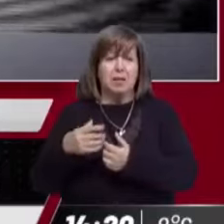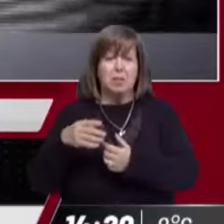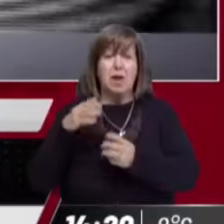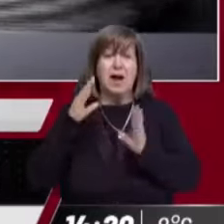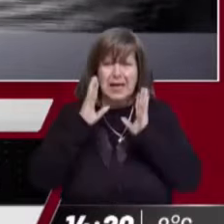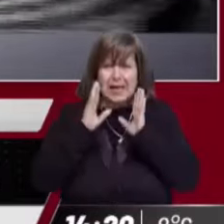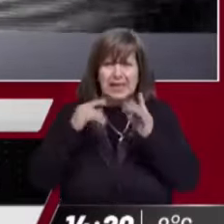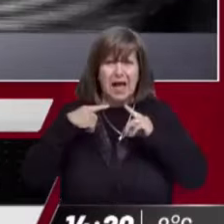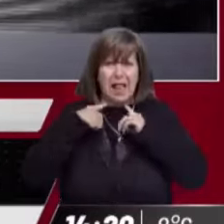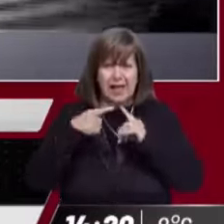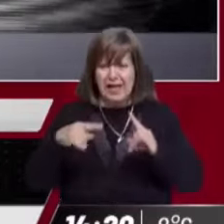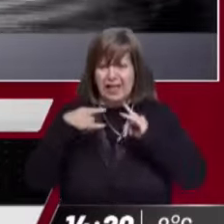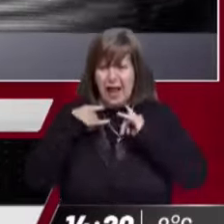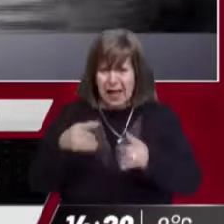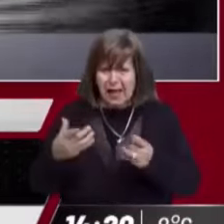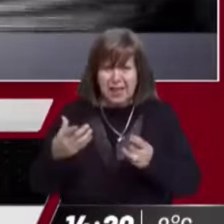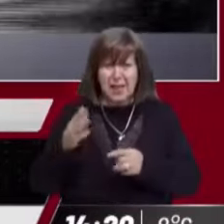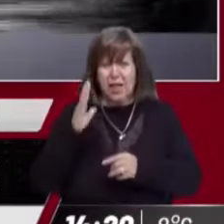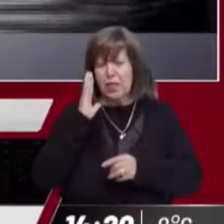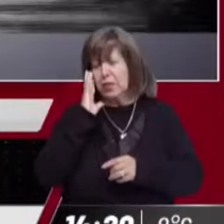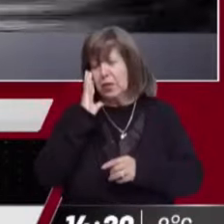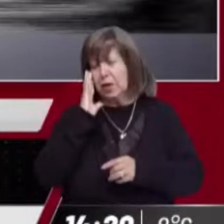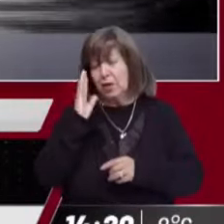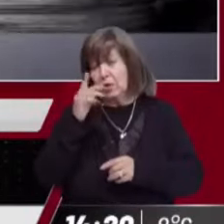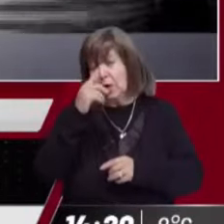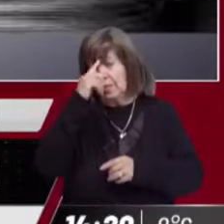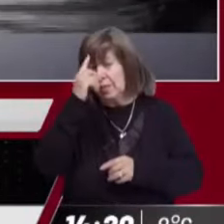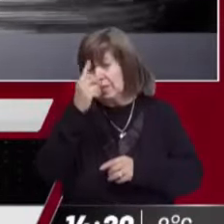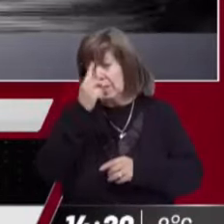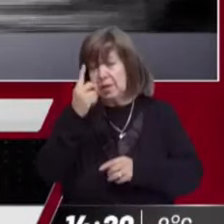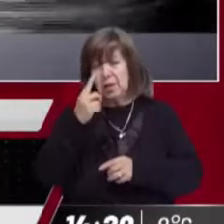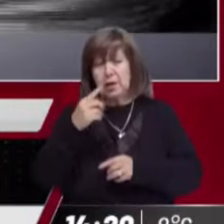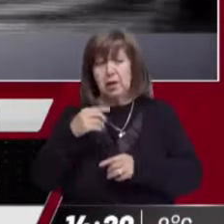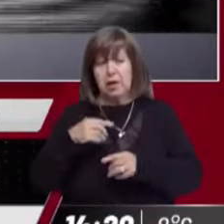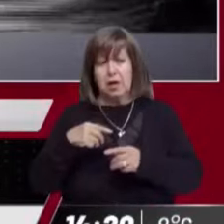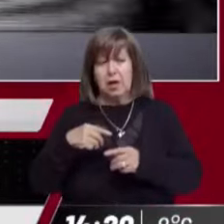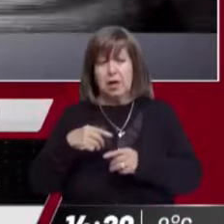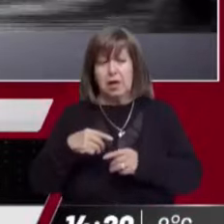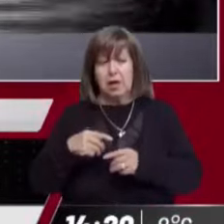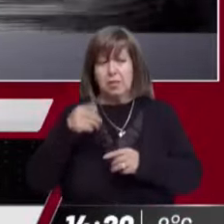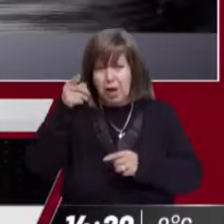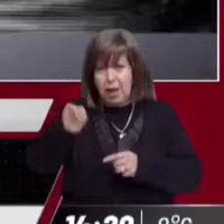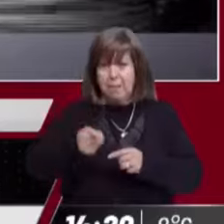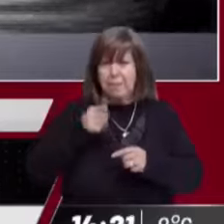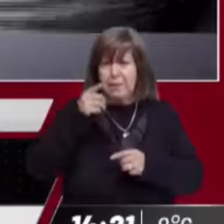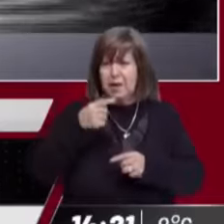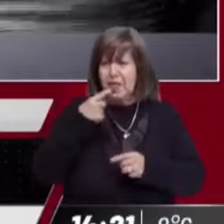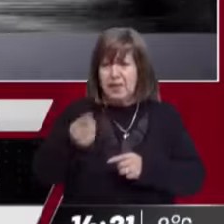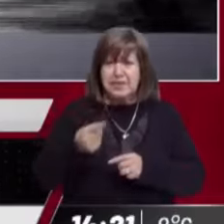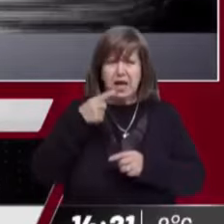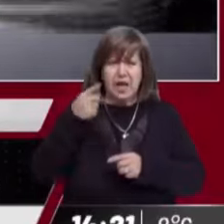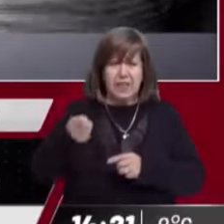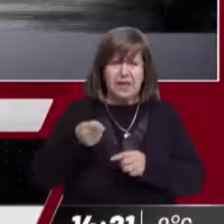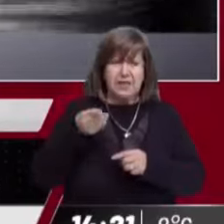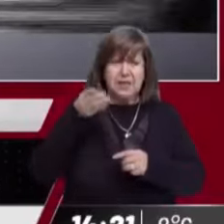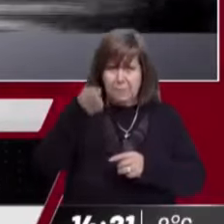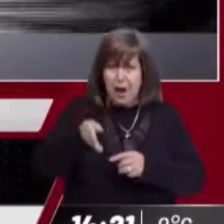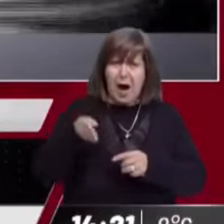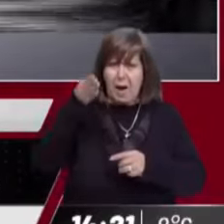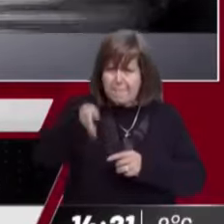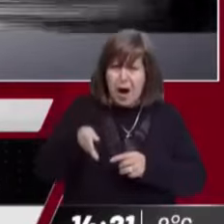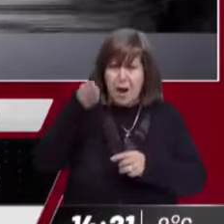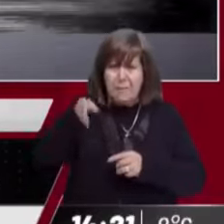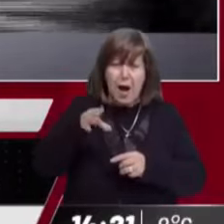Totalmente... la persona está tendida en el piso, no se puede parar, sí. No sé si alcanza a hablar algo, pero el que lo ataca va y lo